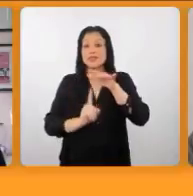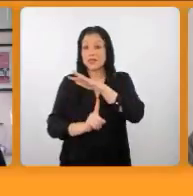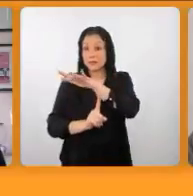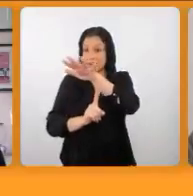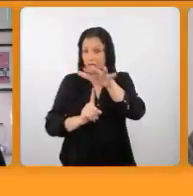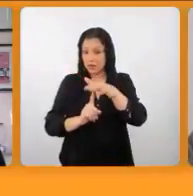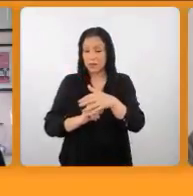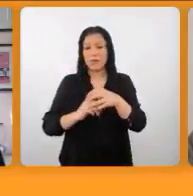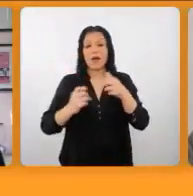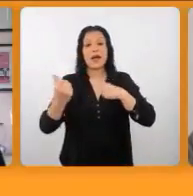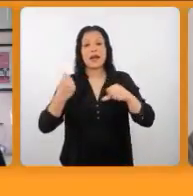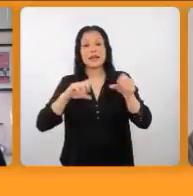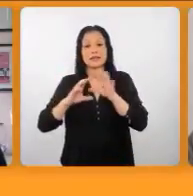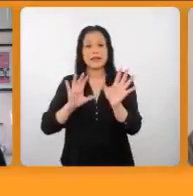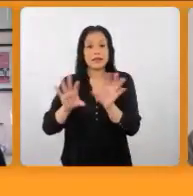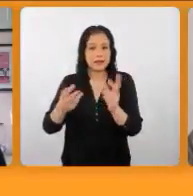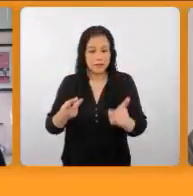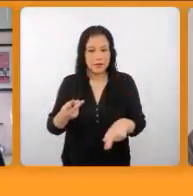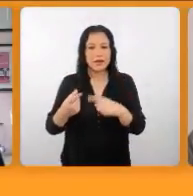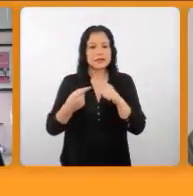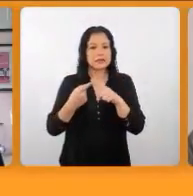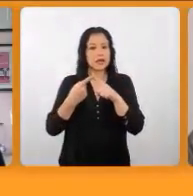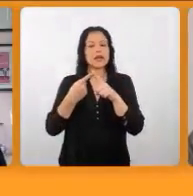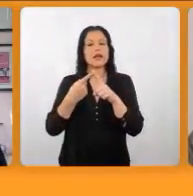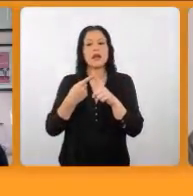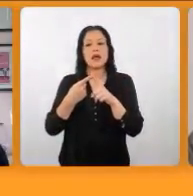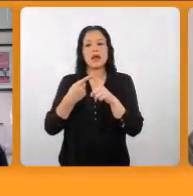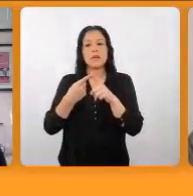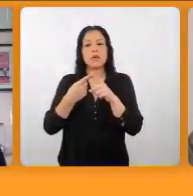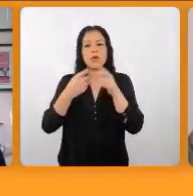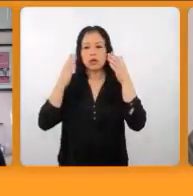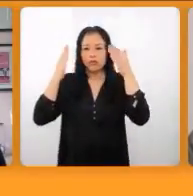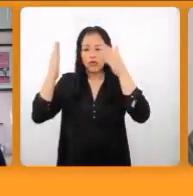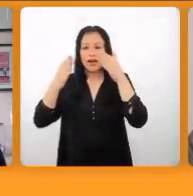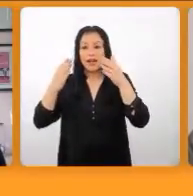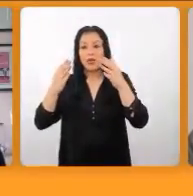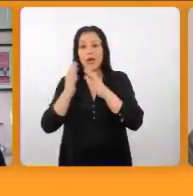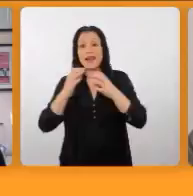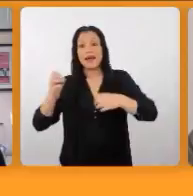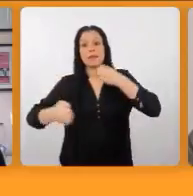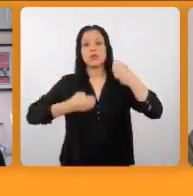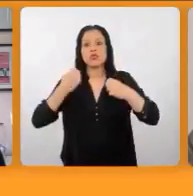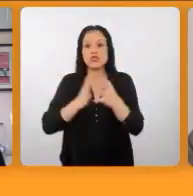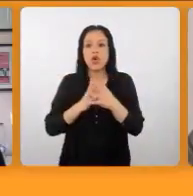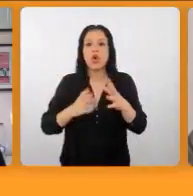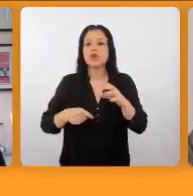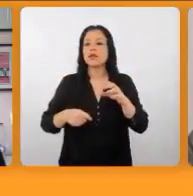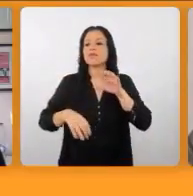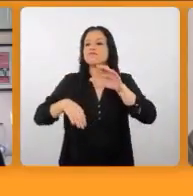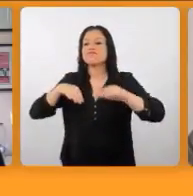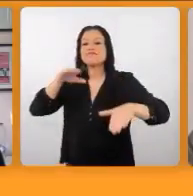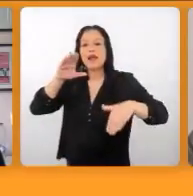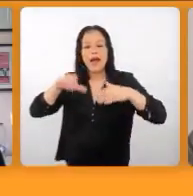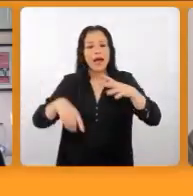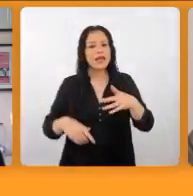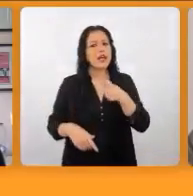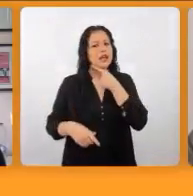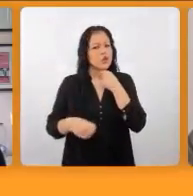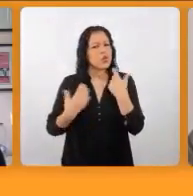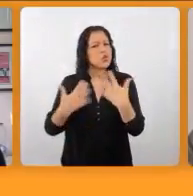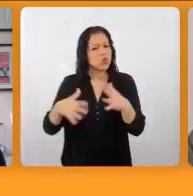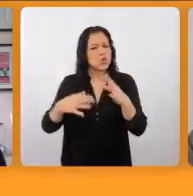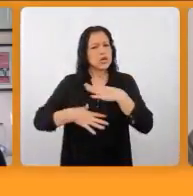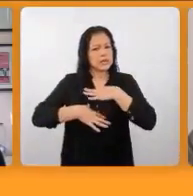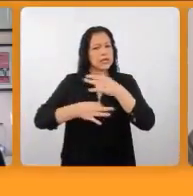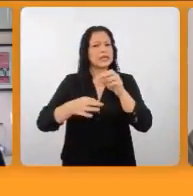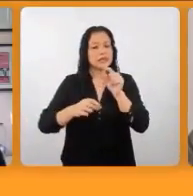a las actividades que van a realizar, muy orientado también a la aventura. Vamos a ver opciones de playa, que también son elementos muy interesantes para